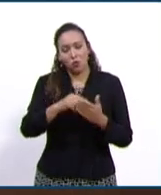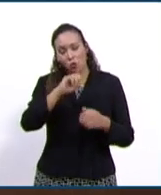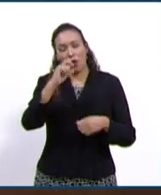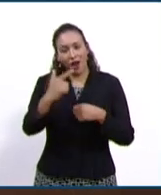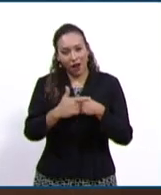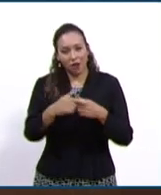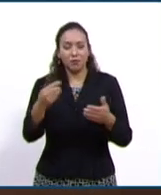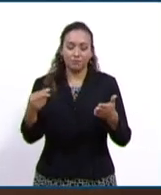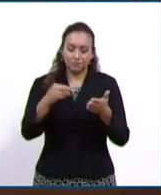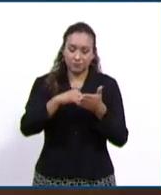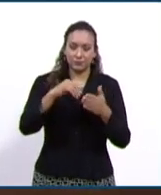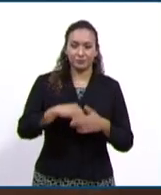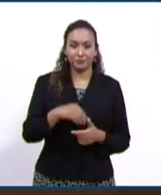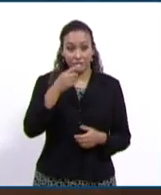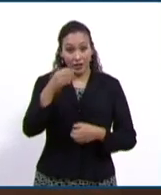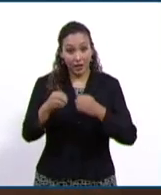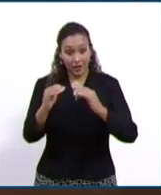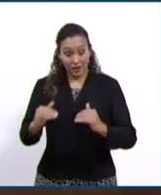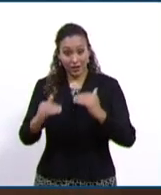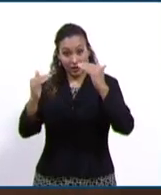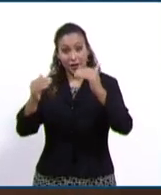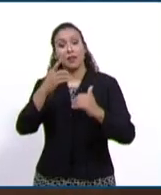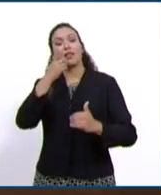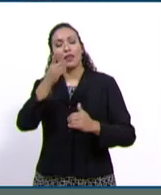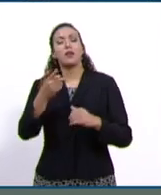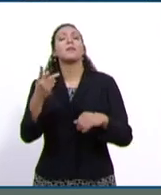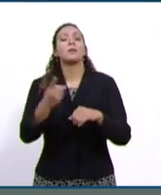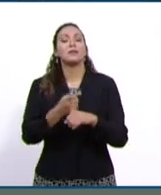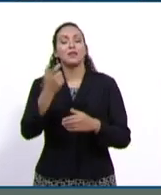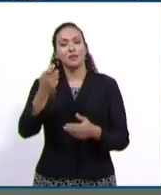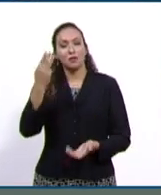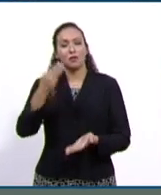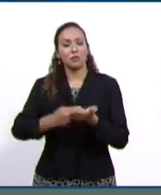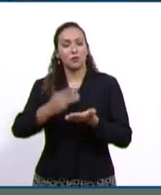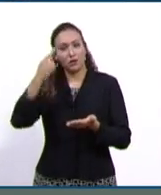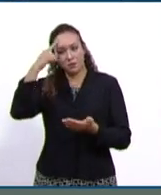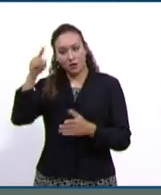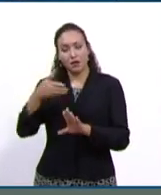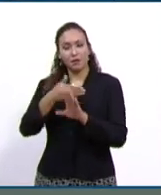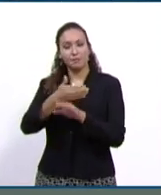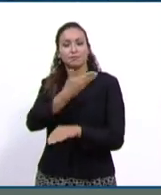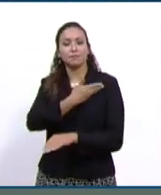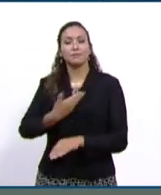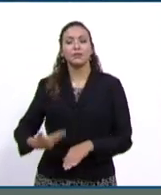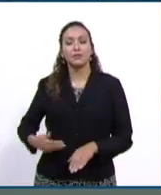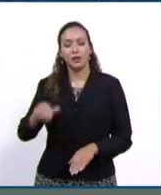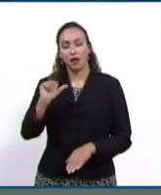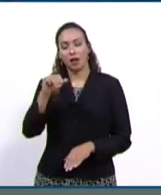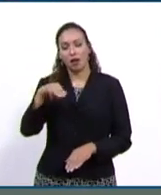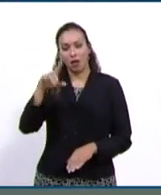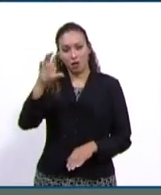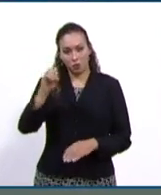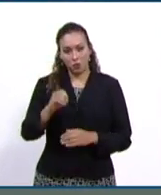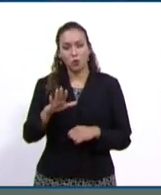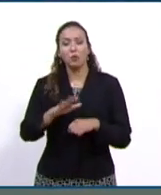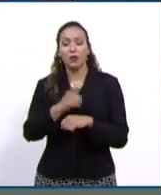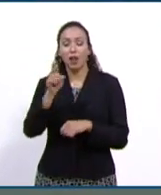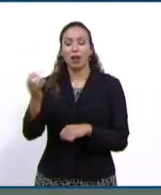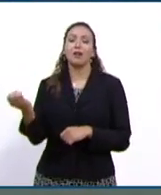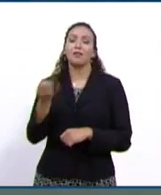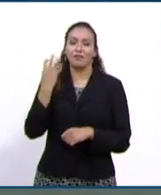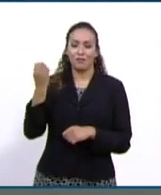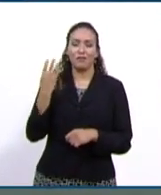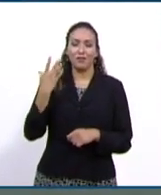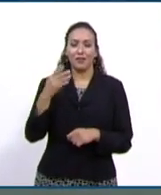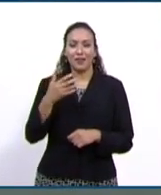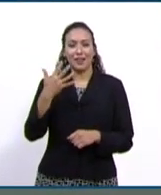la Sala Superior declaró la existencia de las infracciones atribuidas al presidente Andrés Manuel López Obrador por el discurso que pronunció